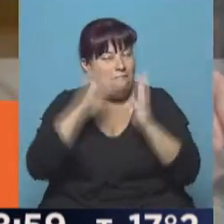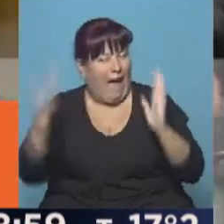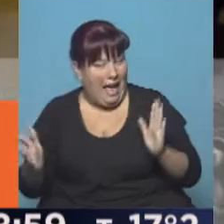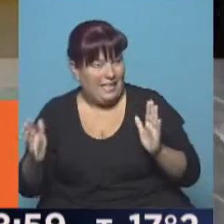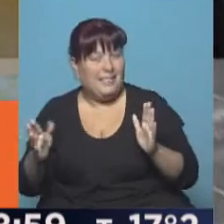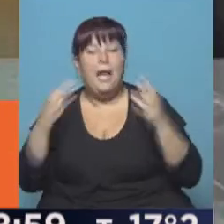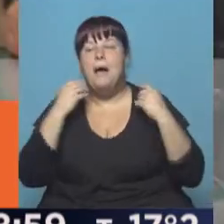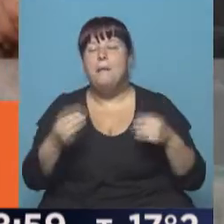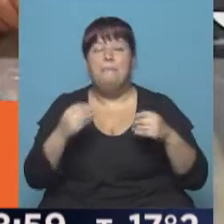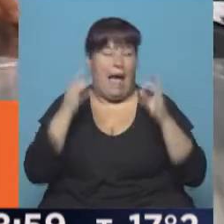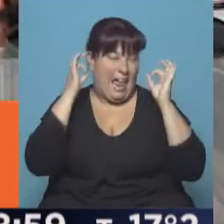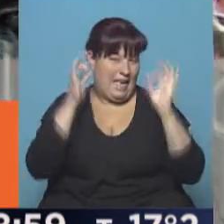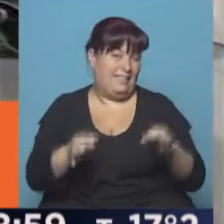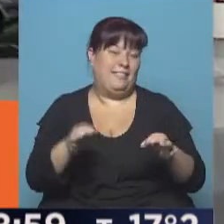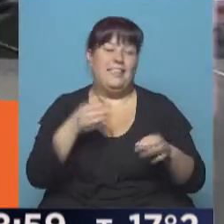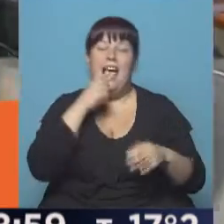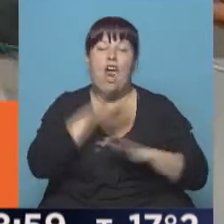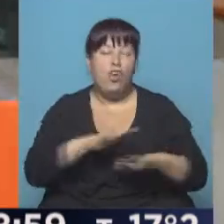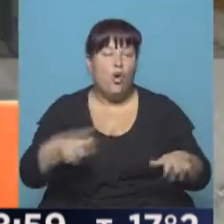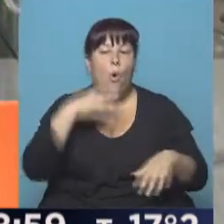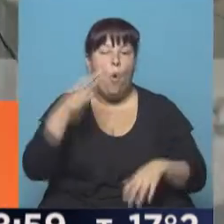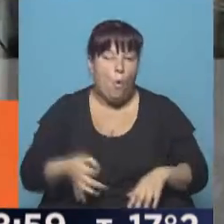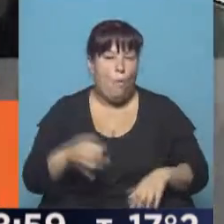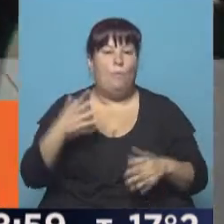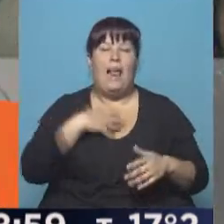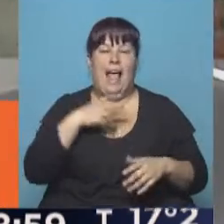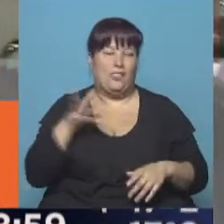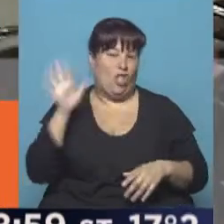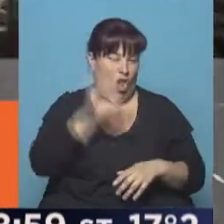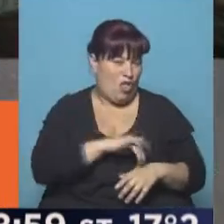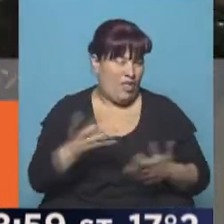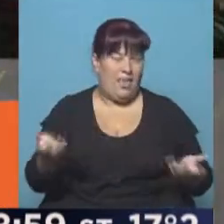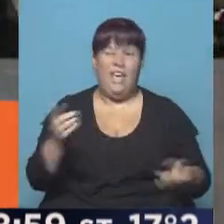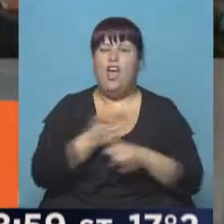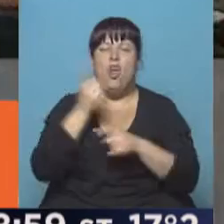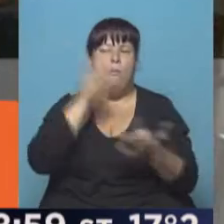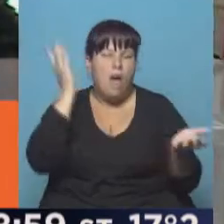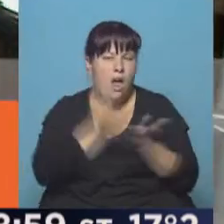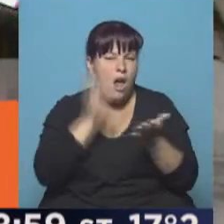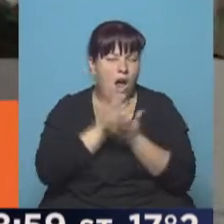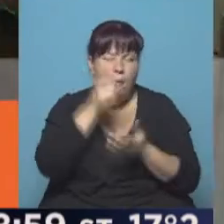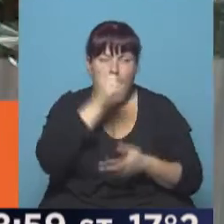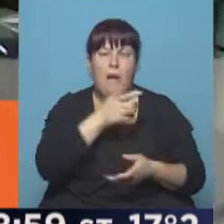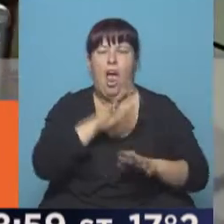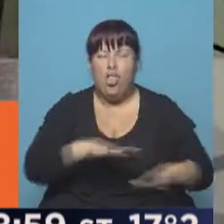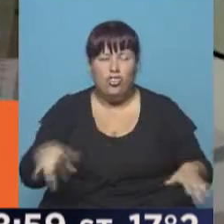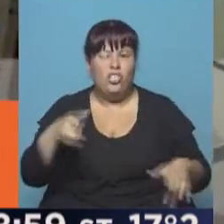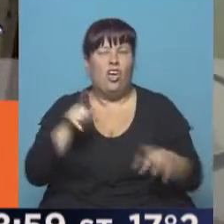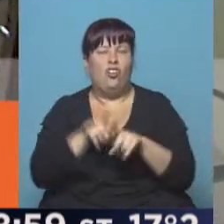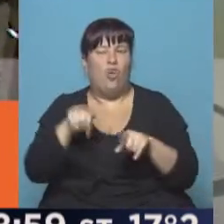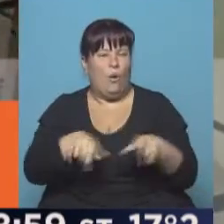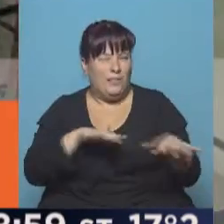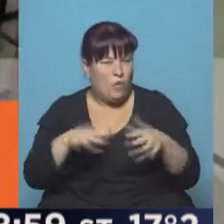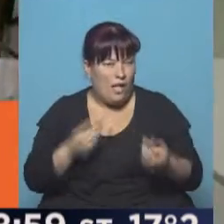para poder llegar a que los chicos cumplan y te dan clase todos los días y con olés no podemos castigar a los chicos de los papás en esta